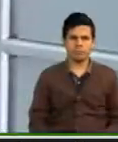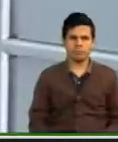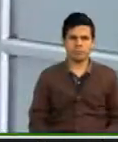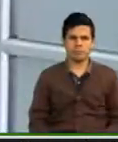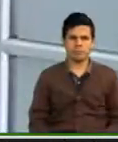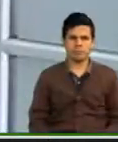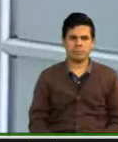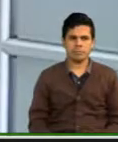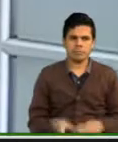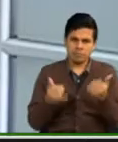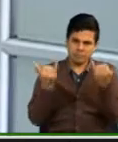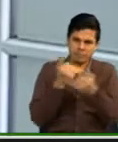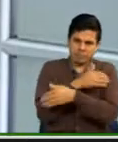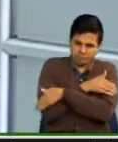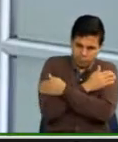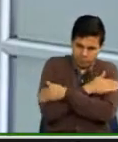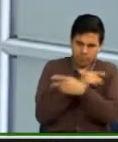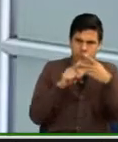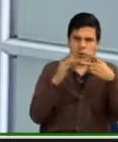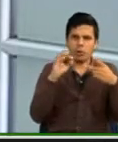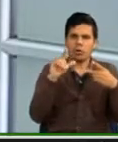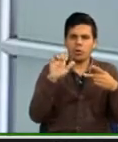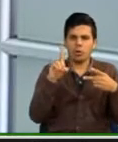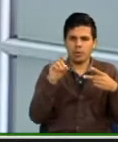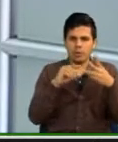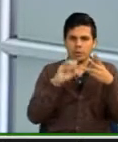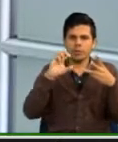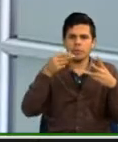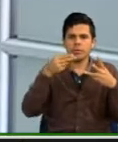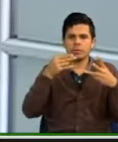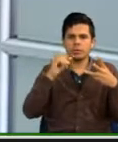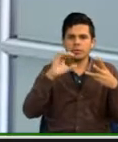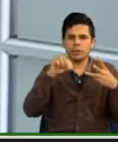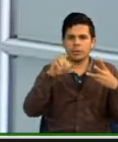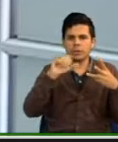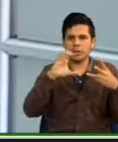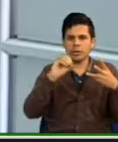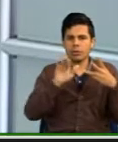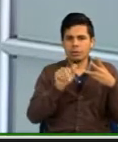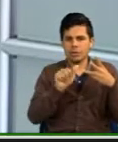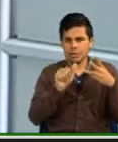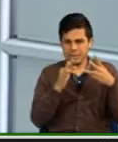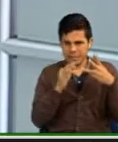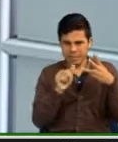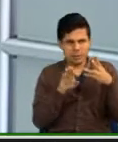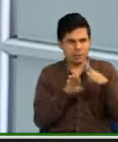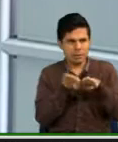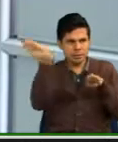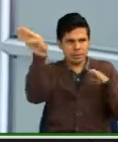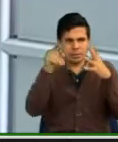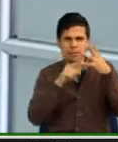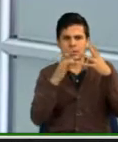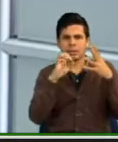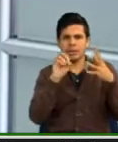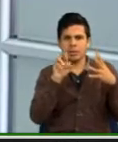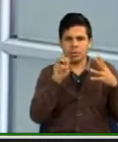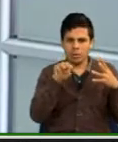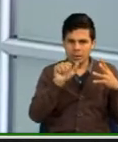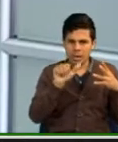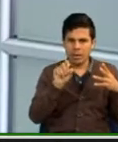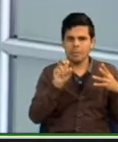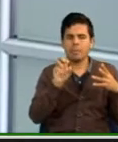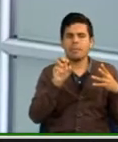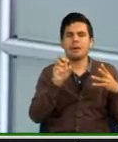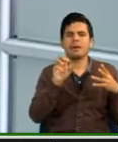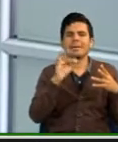Está Pamplona, Toledo, Chinácota, por el lado de Ocaña, Ábrego, El Carmen, Teorama, Convención, San